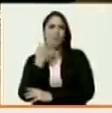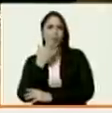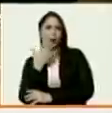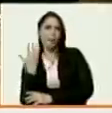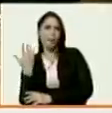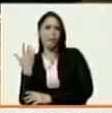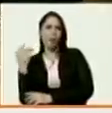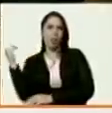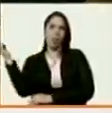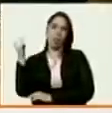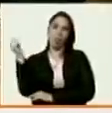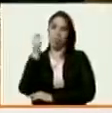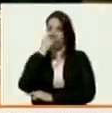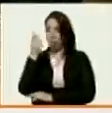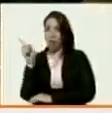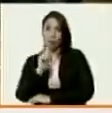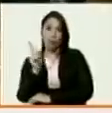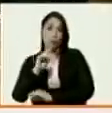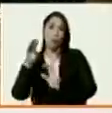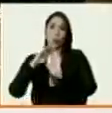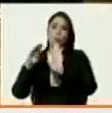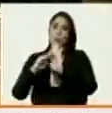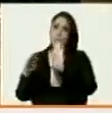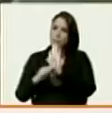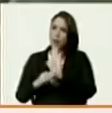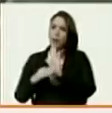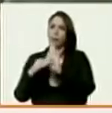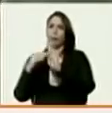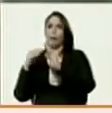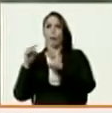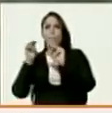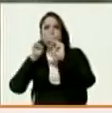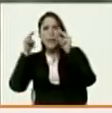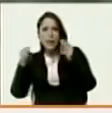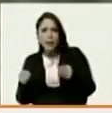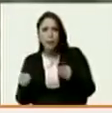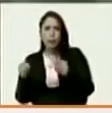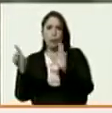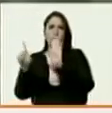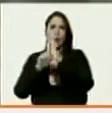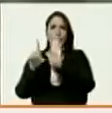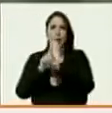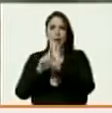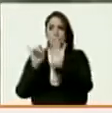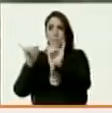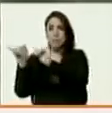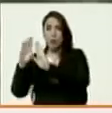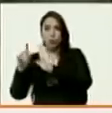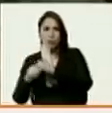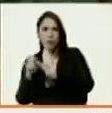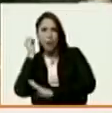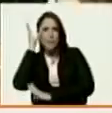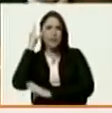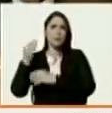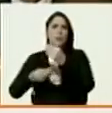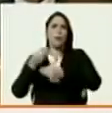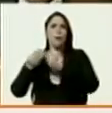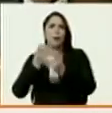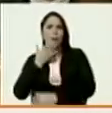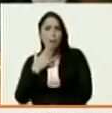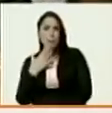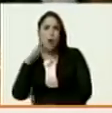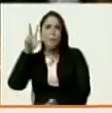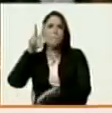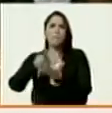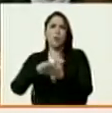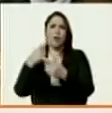cumplimiento de los métodos, las leyes, la propia Constitución. Han sido capaces de aprobar una cosa que